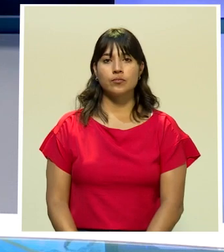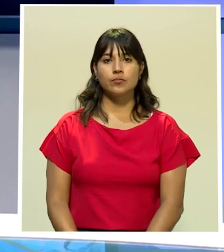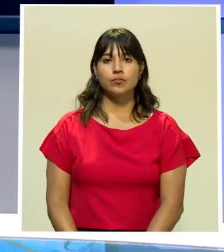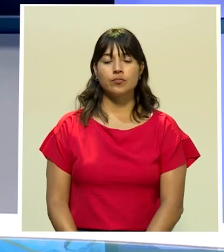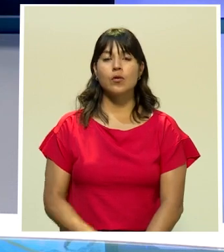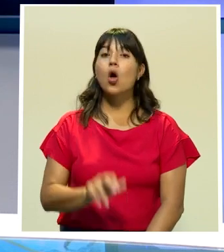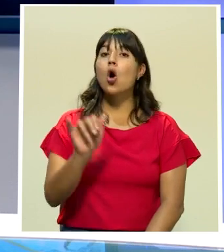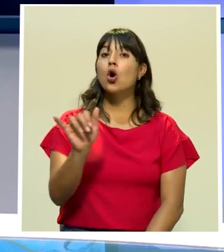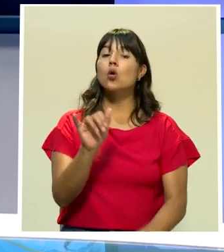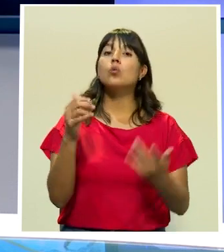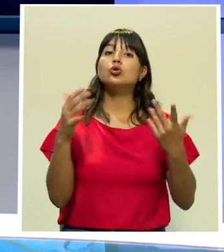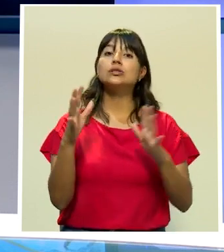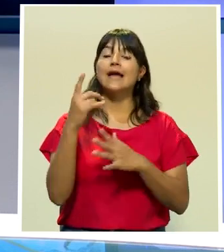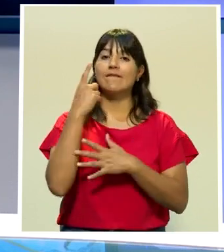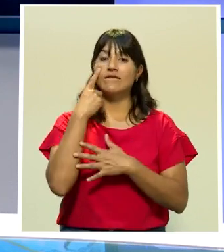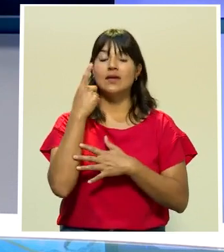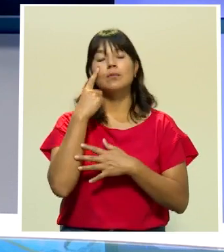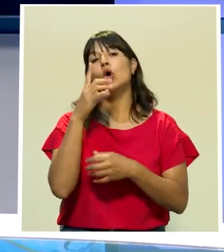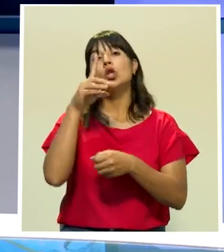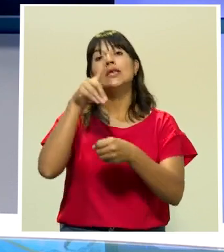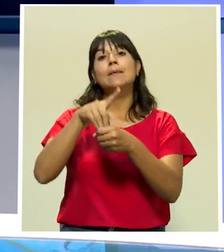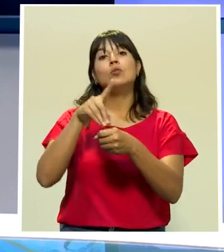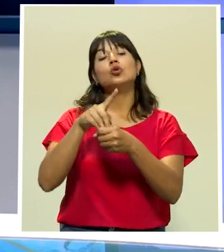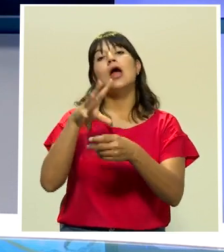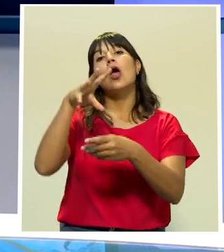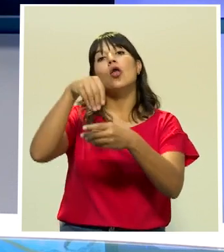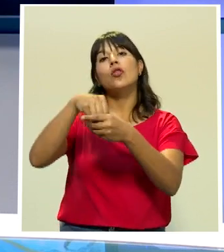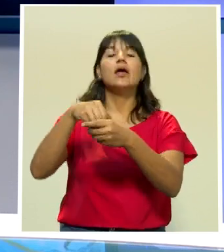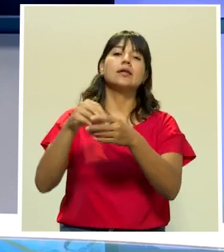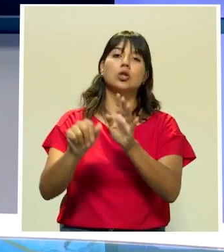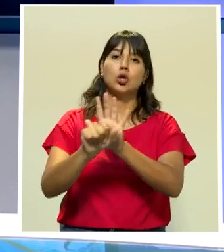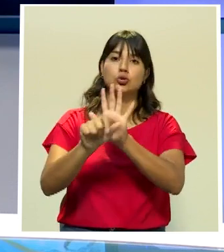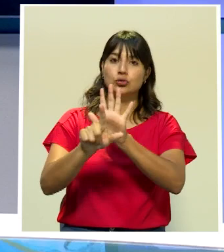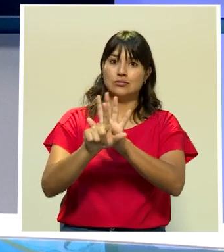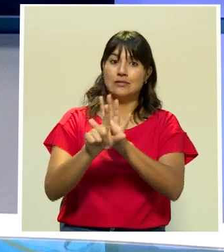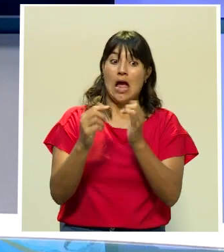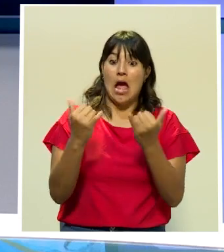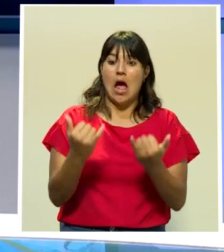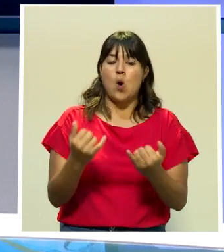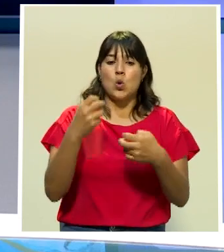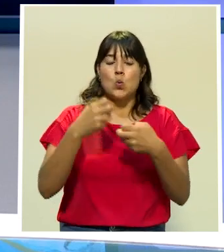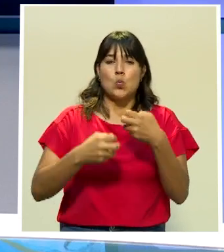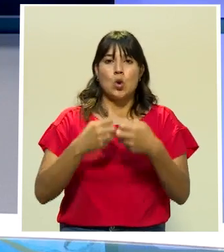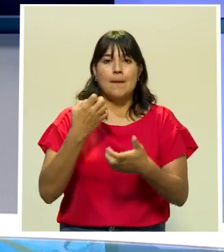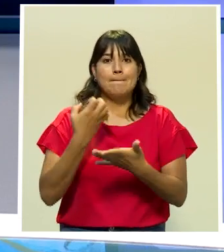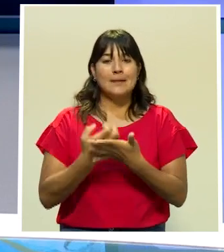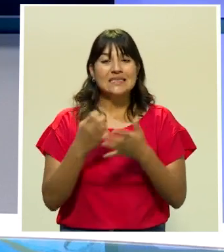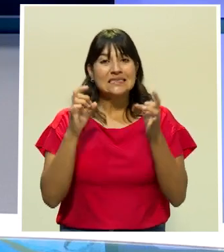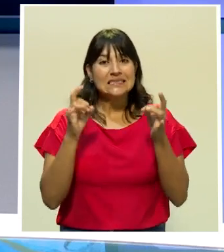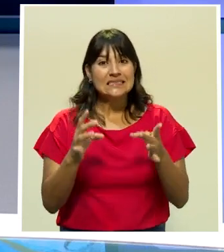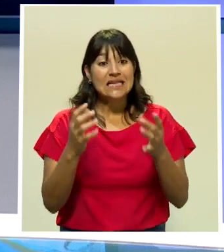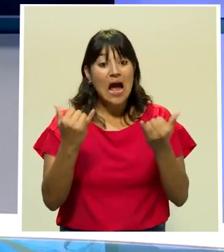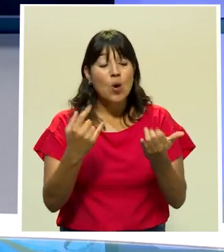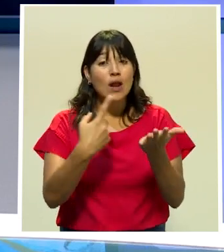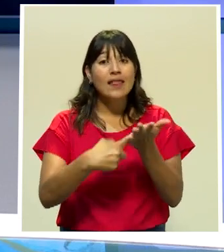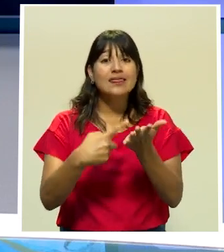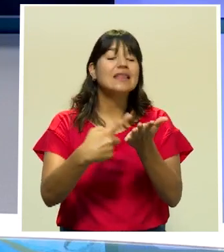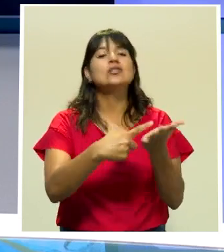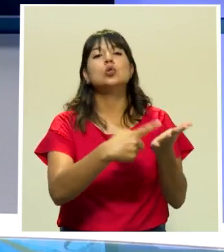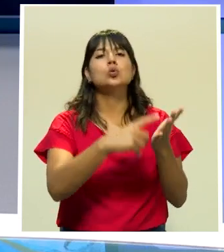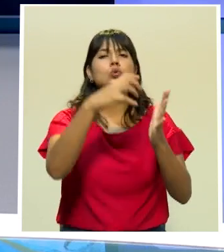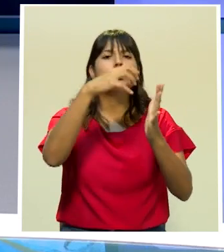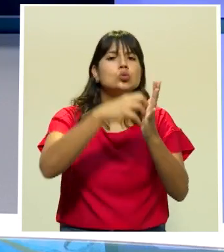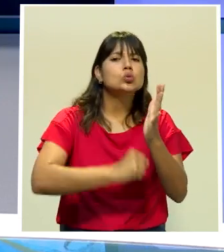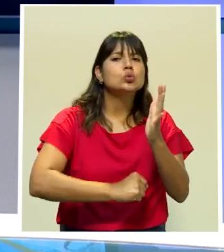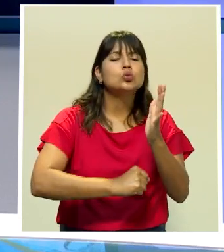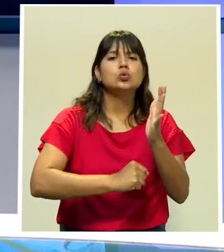Como estábamos viendo, los diputados en el Congreso, en medio de una crisis económica tremenda, discuten recortes